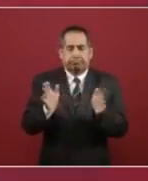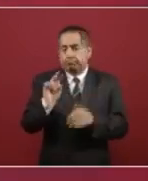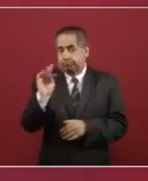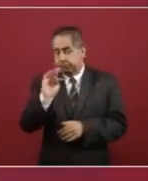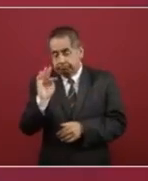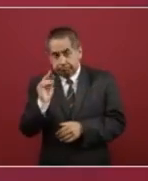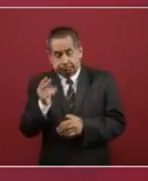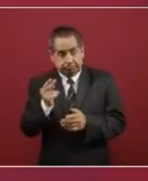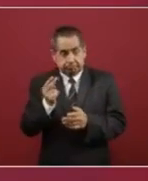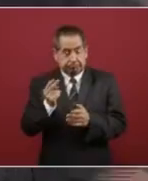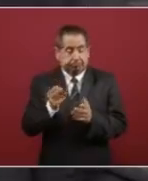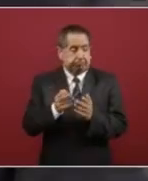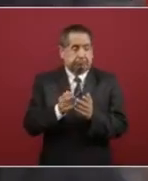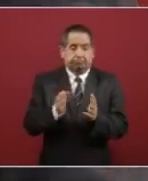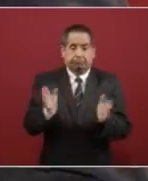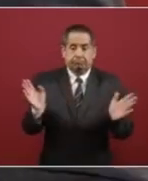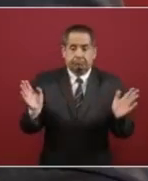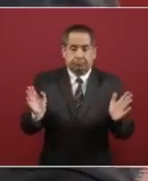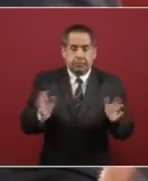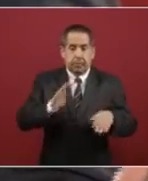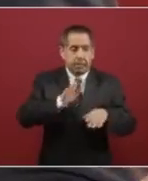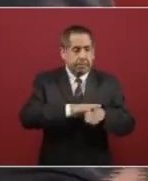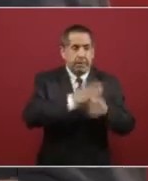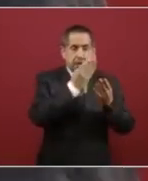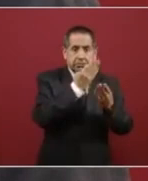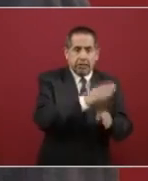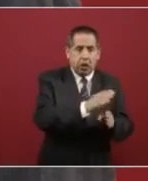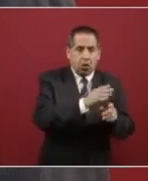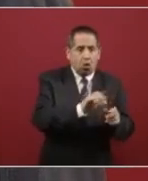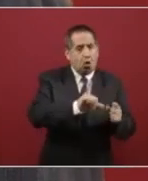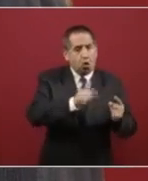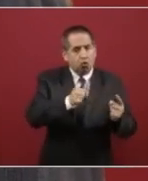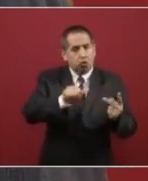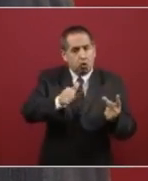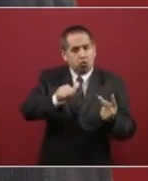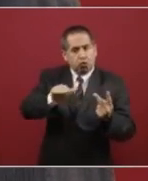necesario, más bancos,